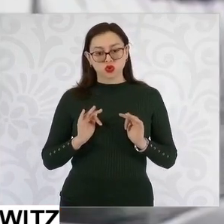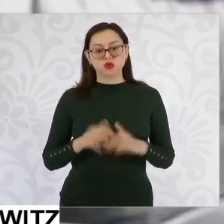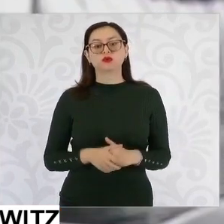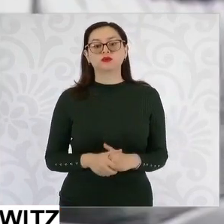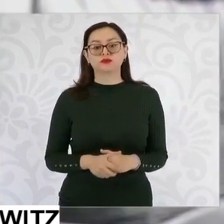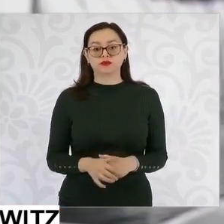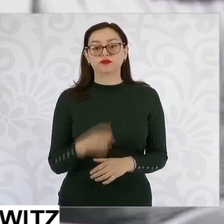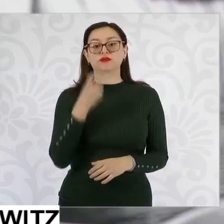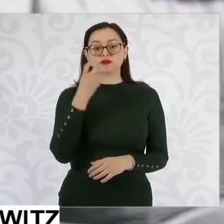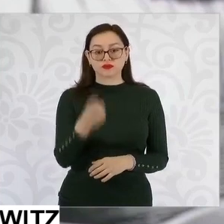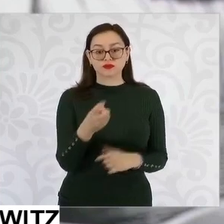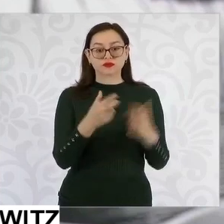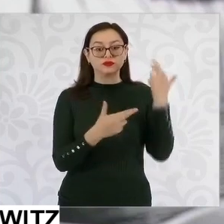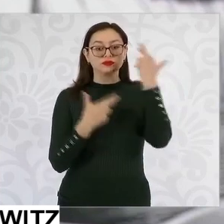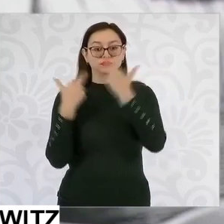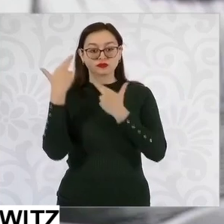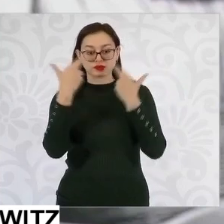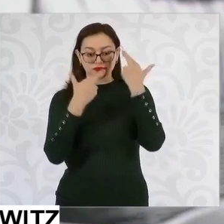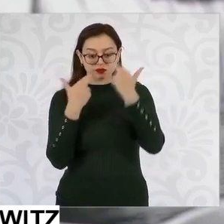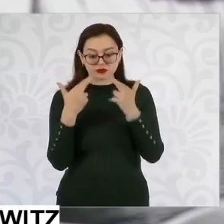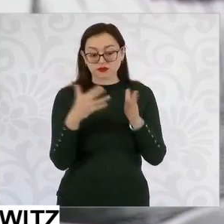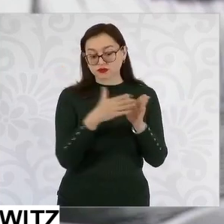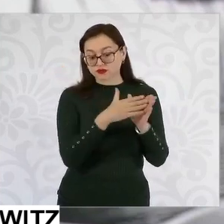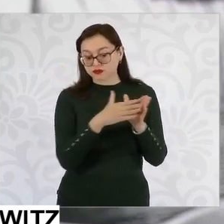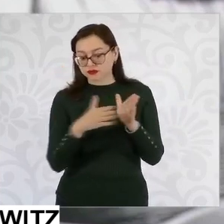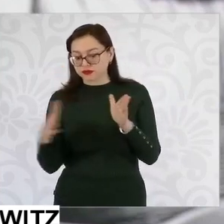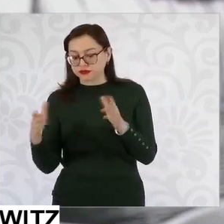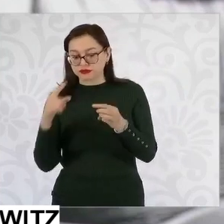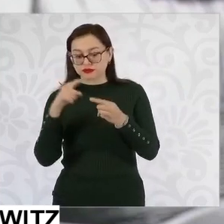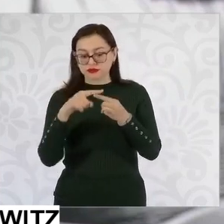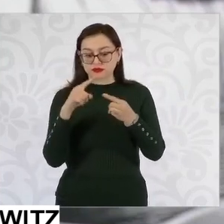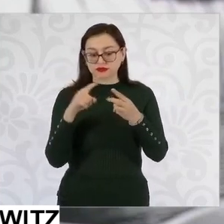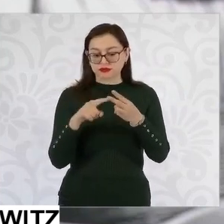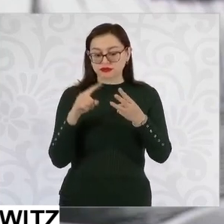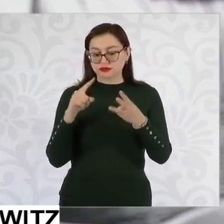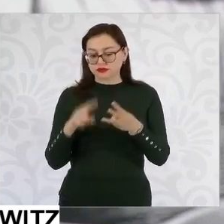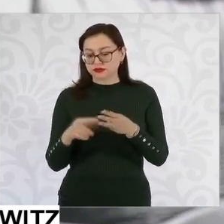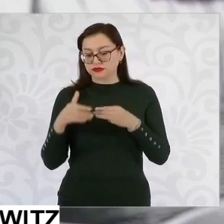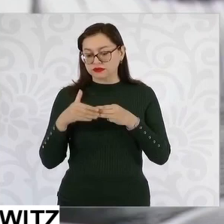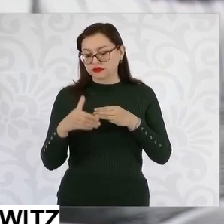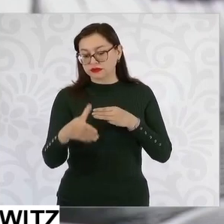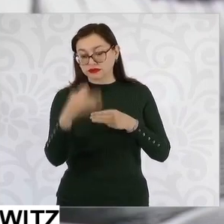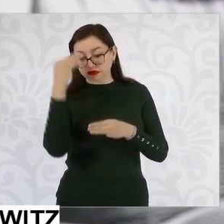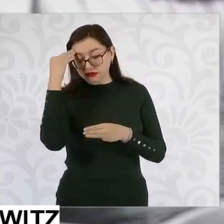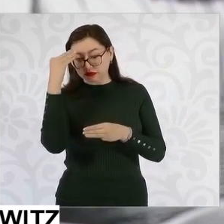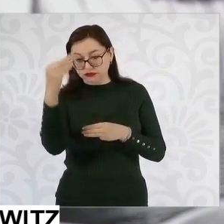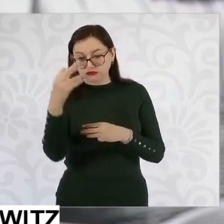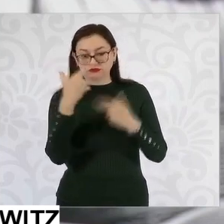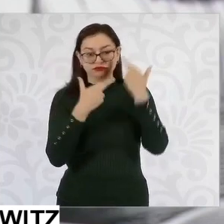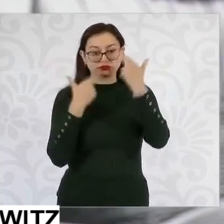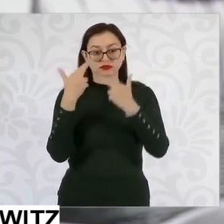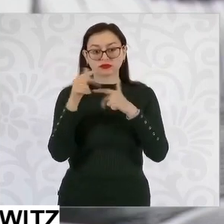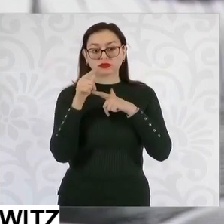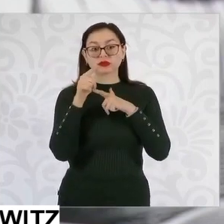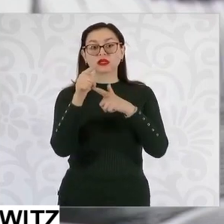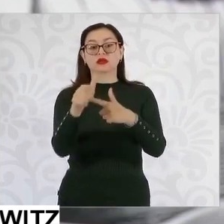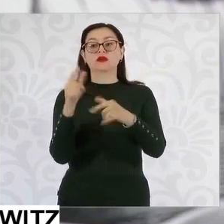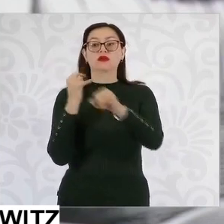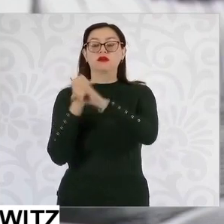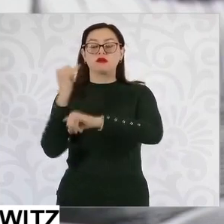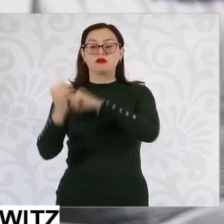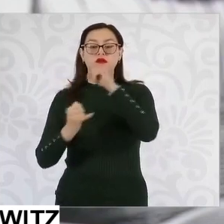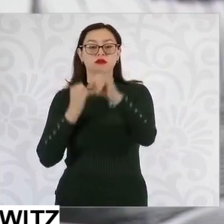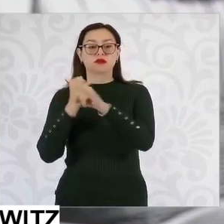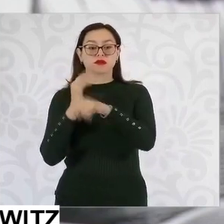será evaluado considerando 3 periodos de incubación largos. La recomendación internacional es que